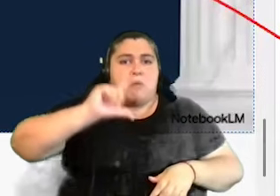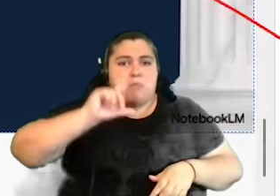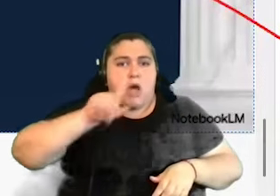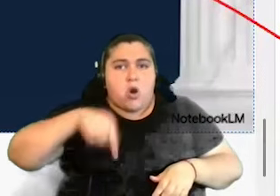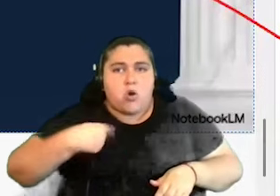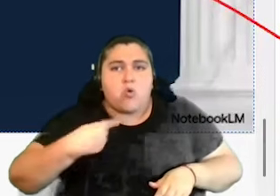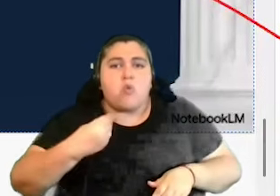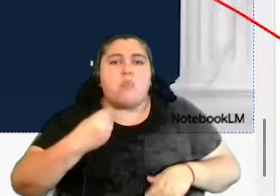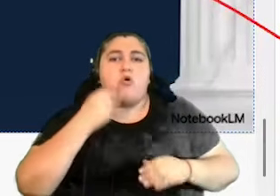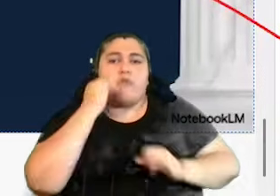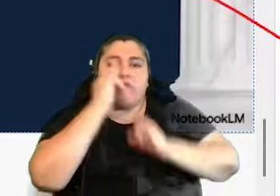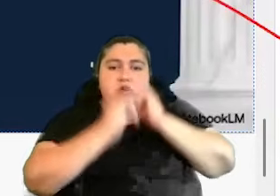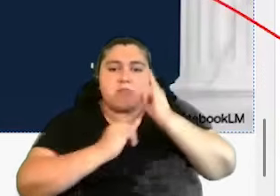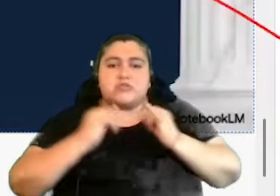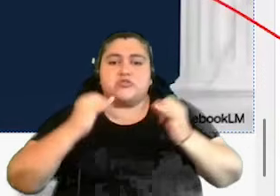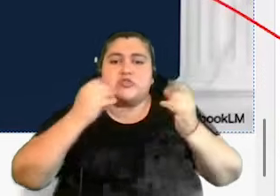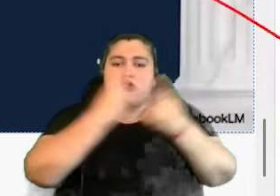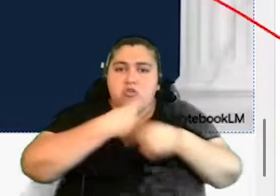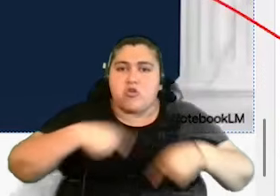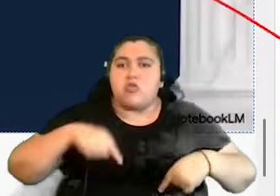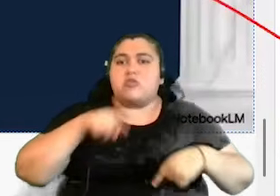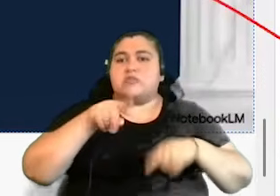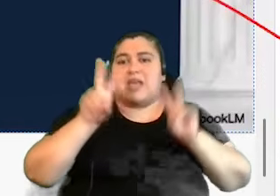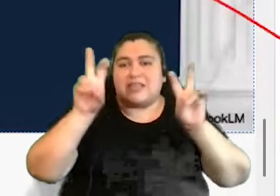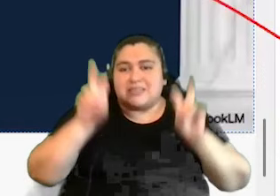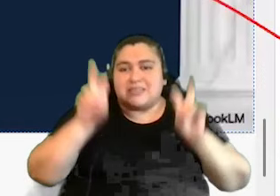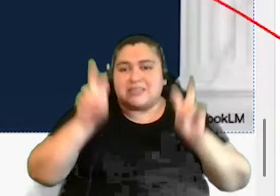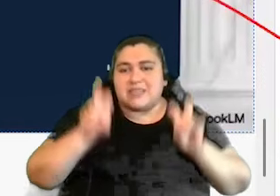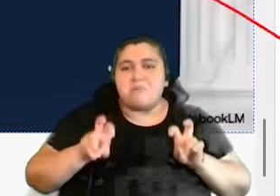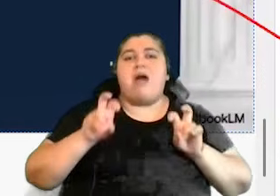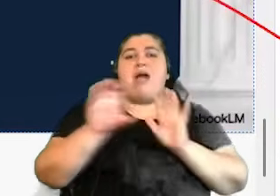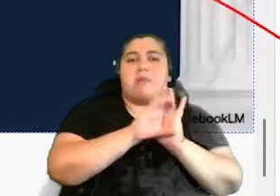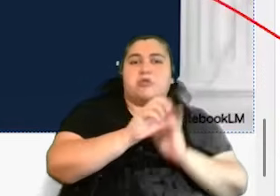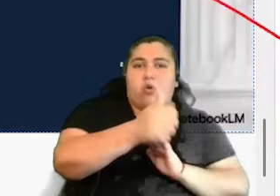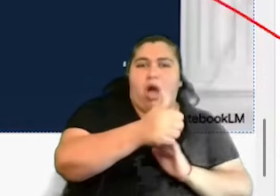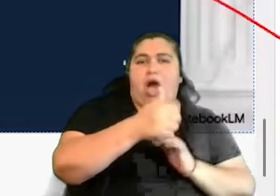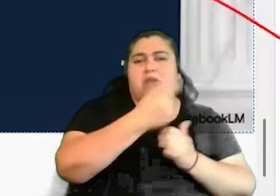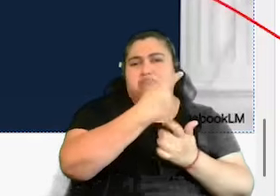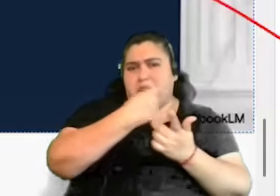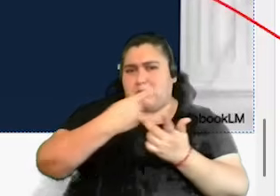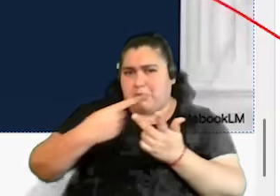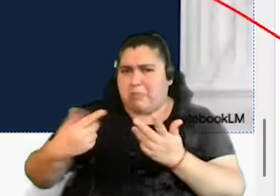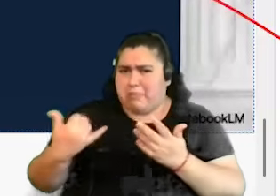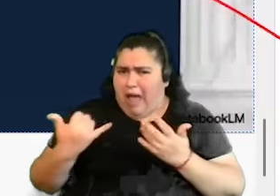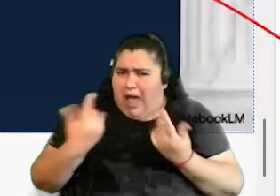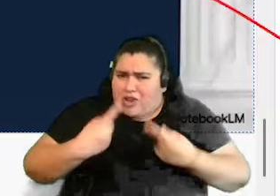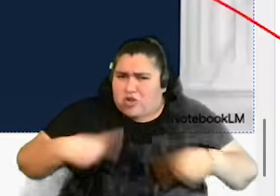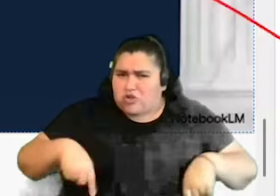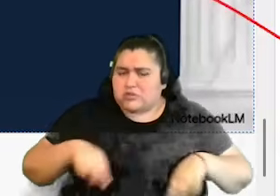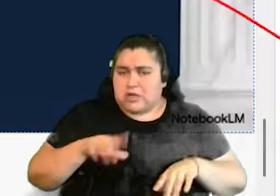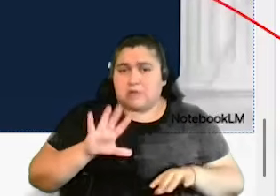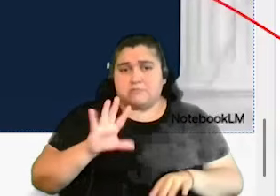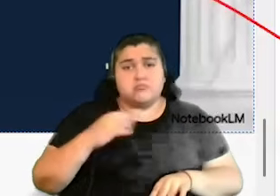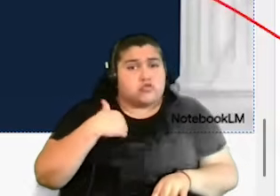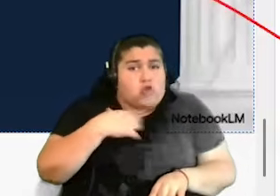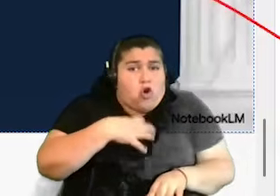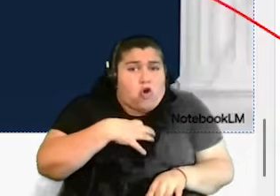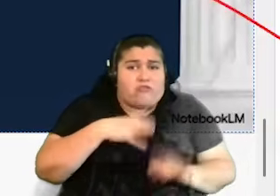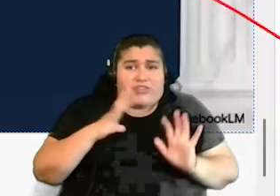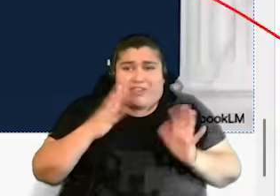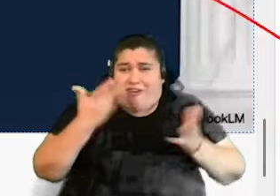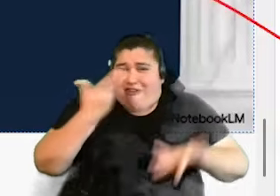bancos, como por sí. ejemplo decir el tema de CITER capítulo A, así que sí, eh, yo confío en estos espacios en donde